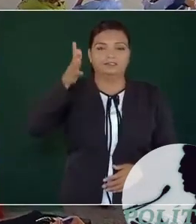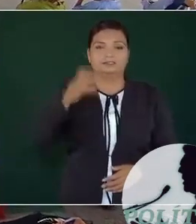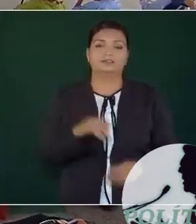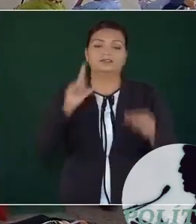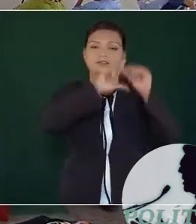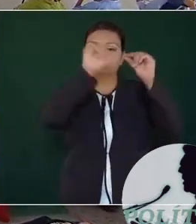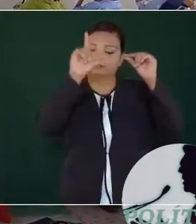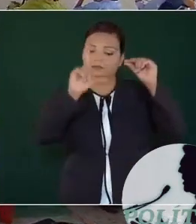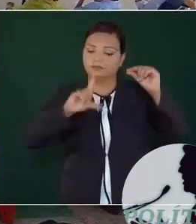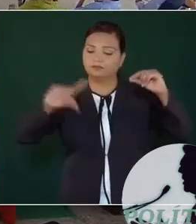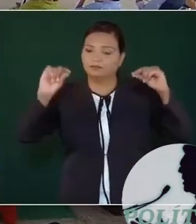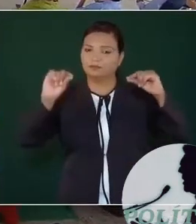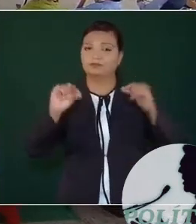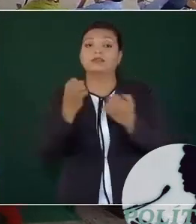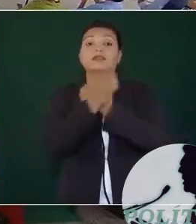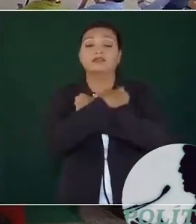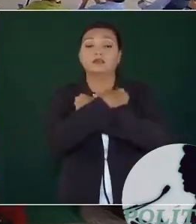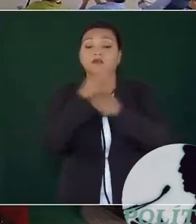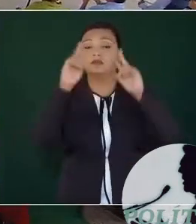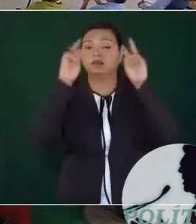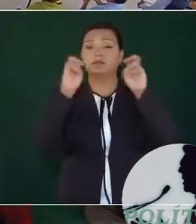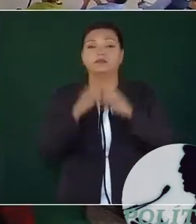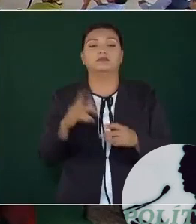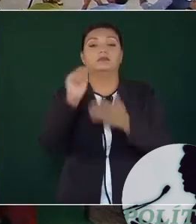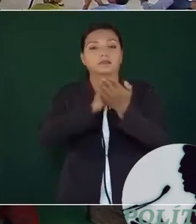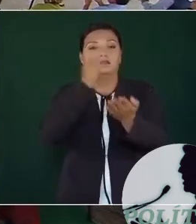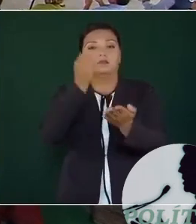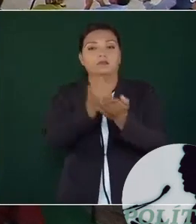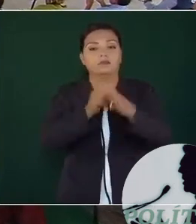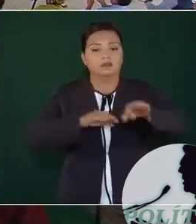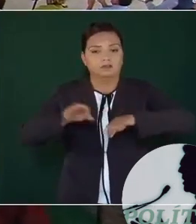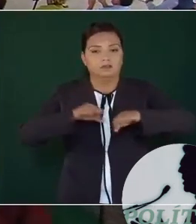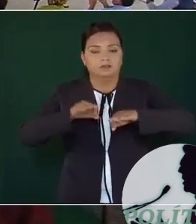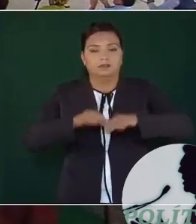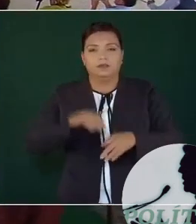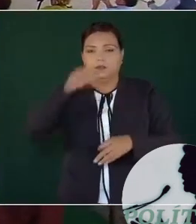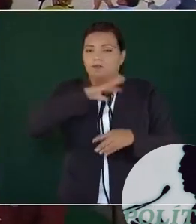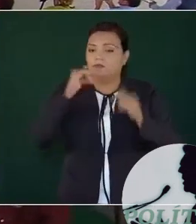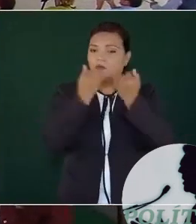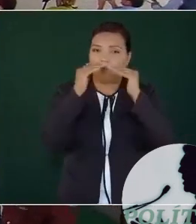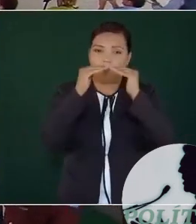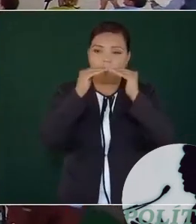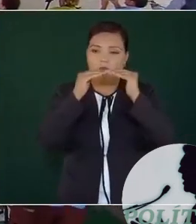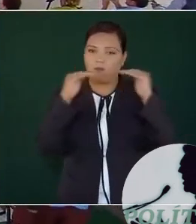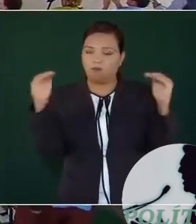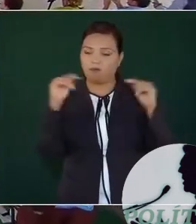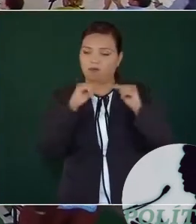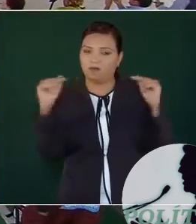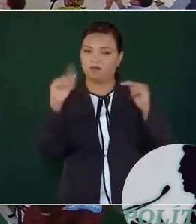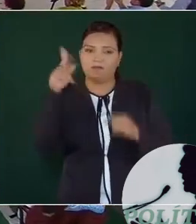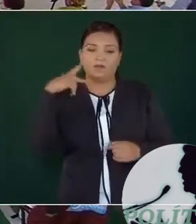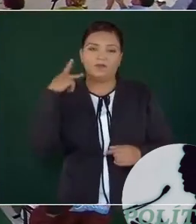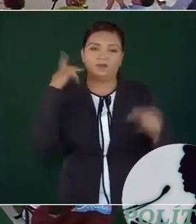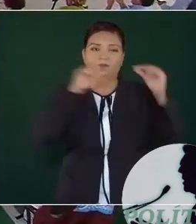una nación, en la educación, Tamaulipas está trabajando para alinearse a la política nacional en